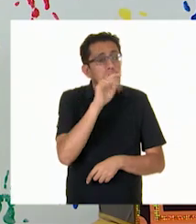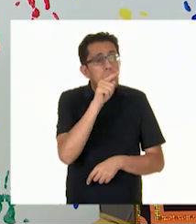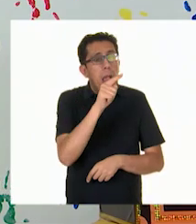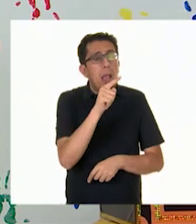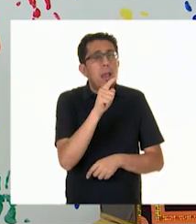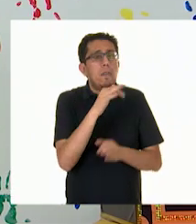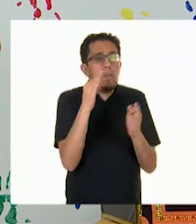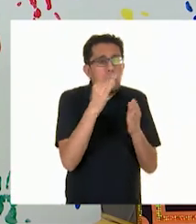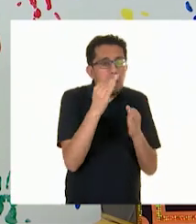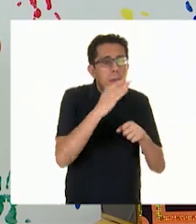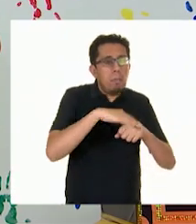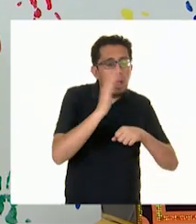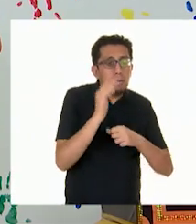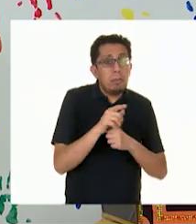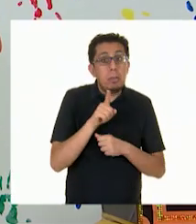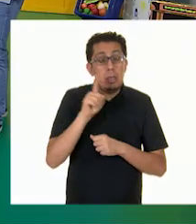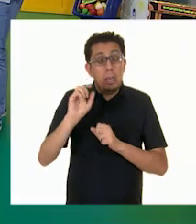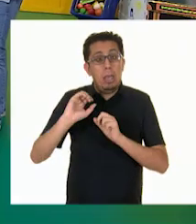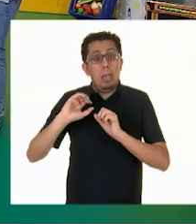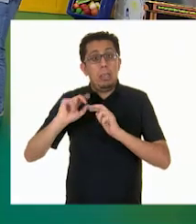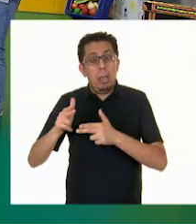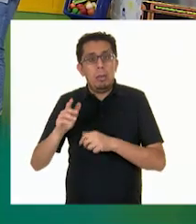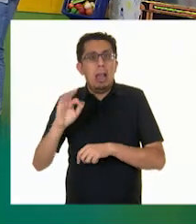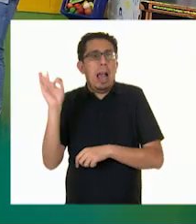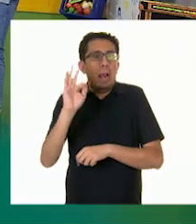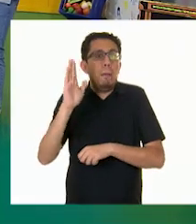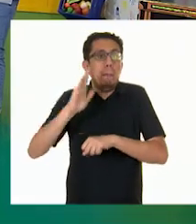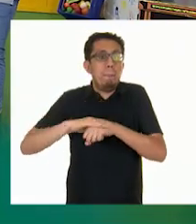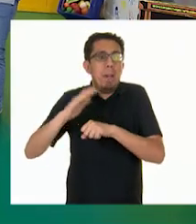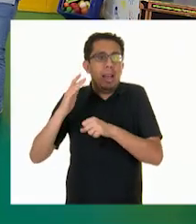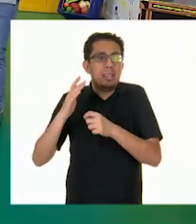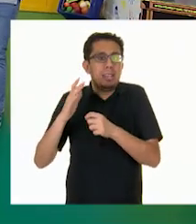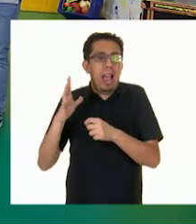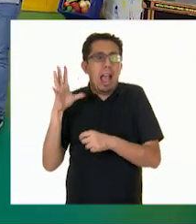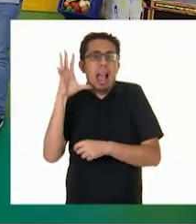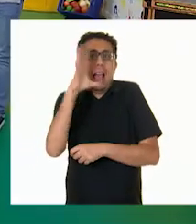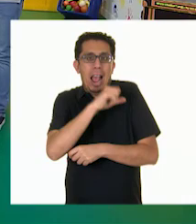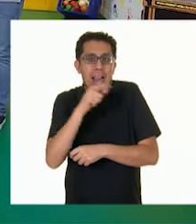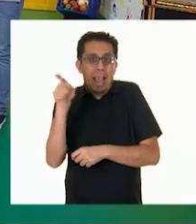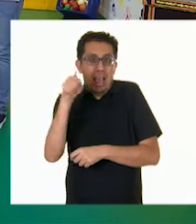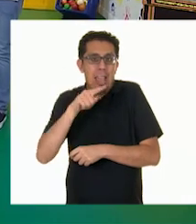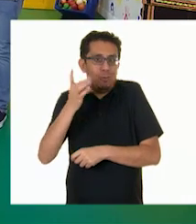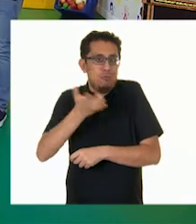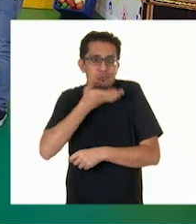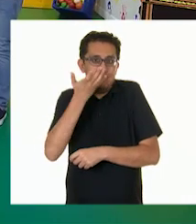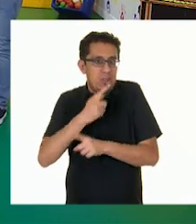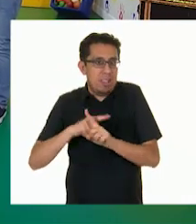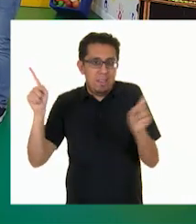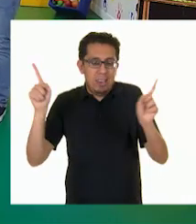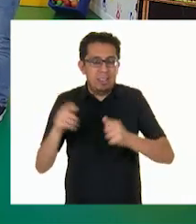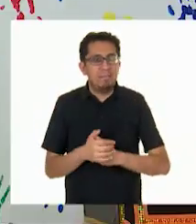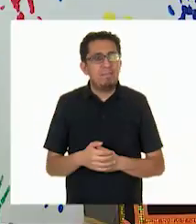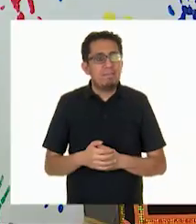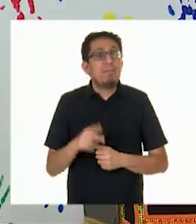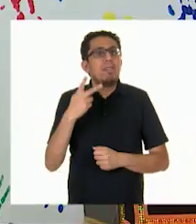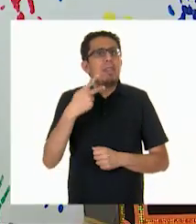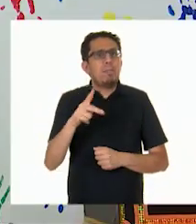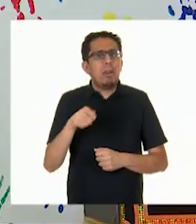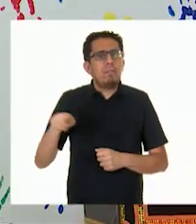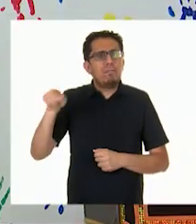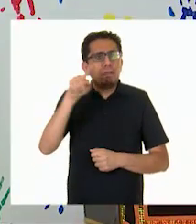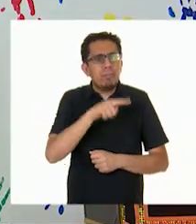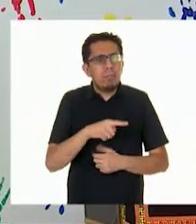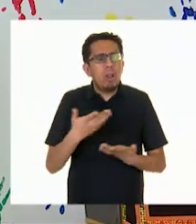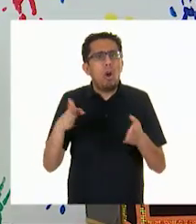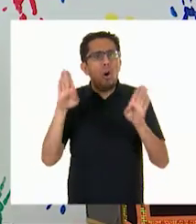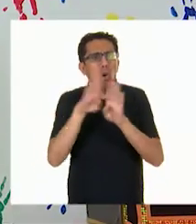normalmente están acostumbrados. Claro. Y en Chiapas un poco más de calor. Más de calor para lo que ellos están acostumbrados. Oye, pero ¿qué termómetro usarán